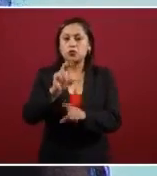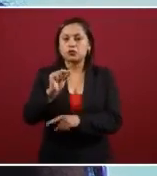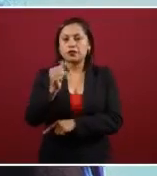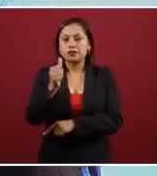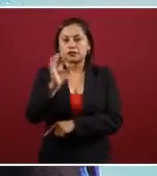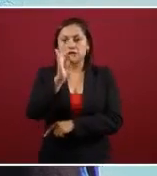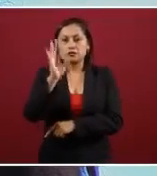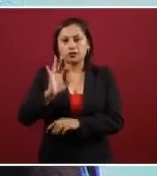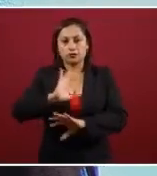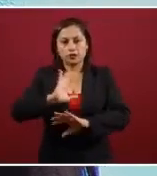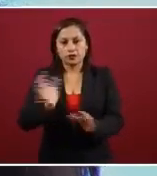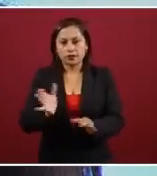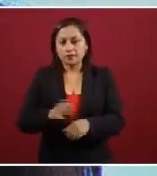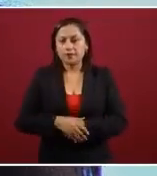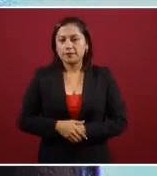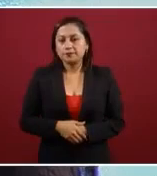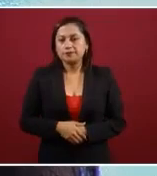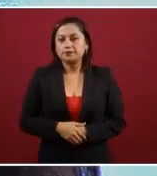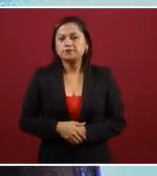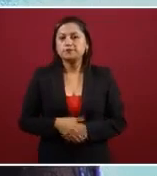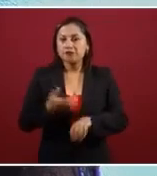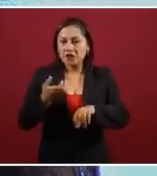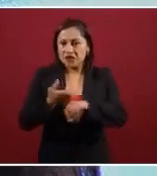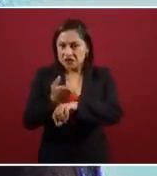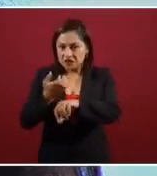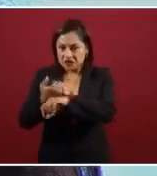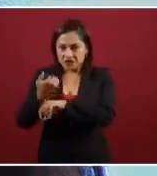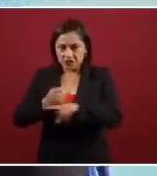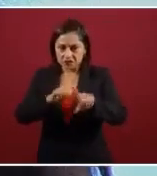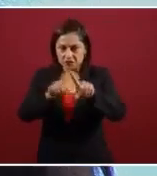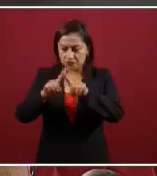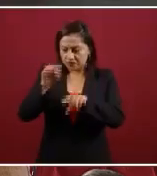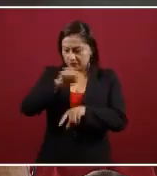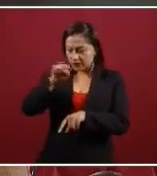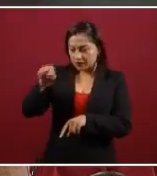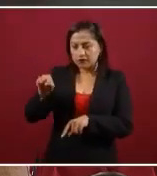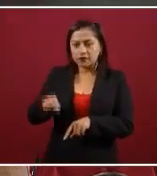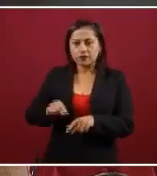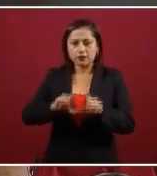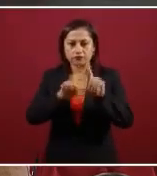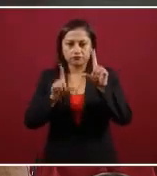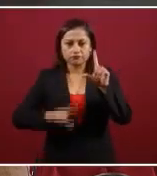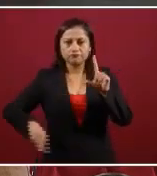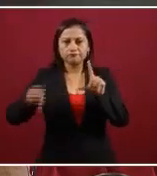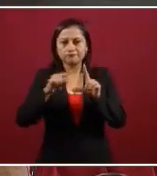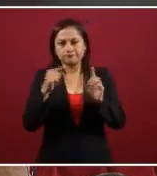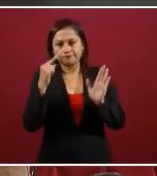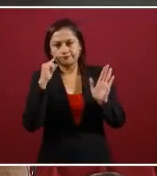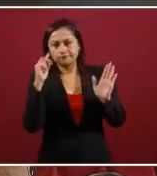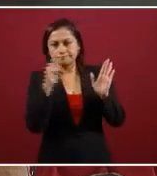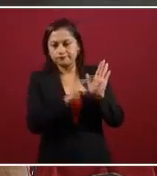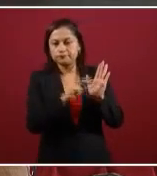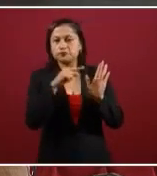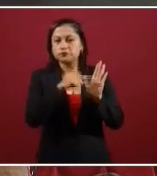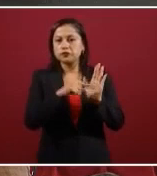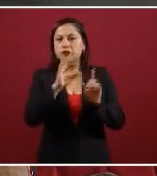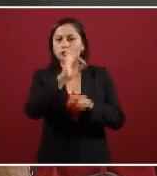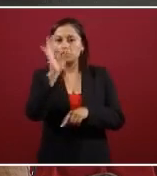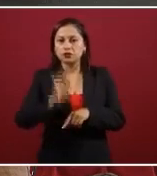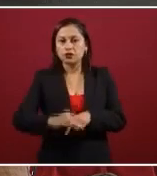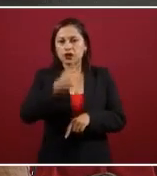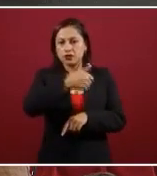Aquí están los diferentes estados, los diferentes números y porcentajes de becarios que tenemos en el territorio.